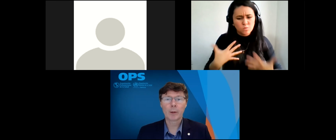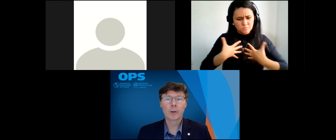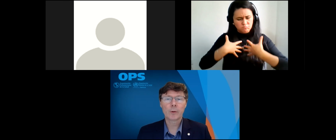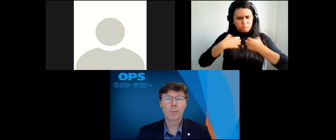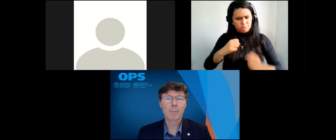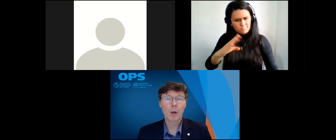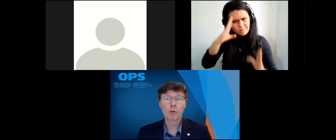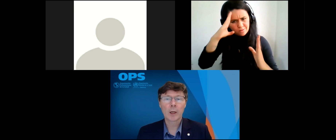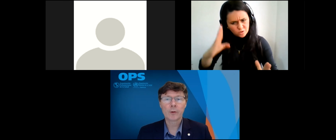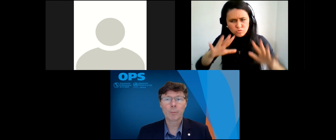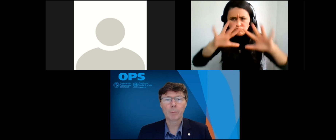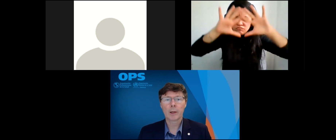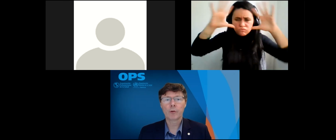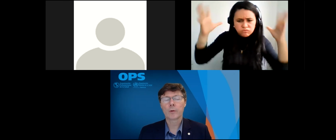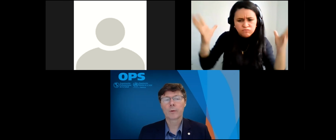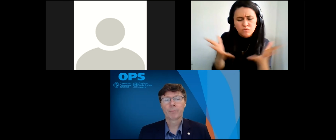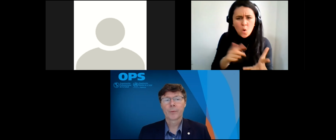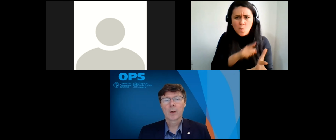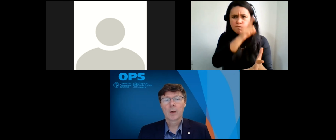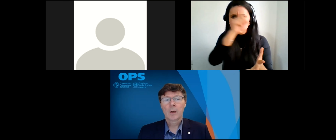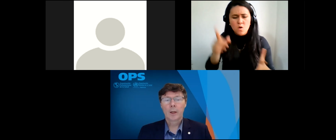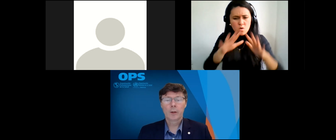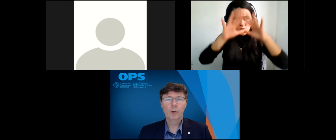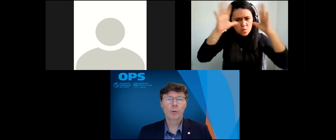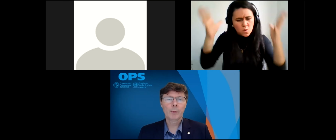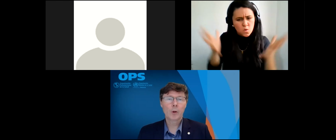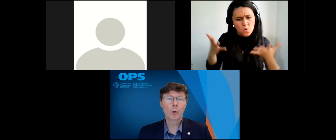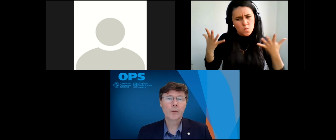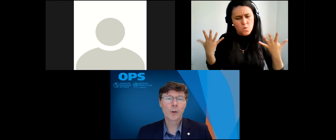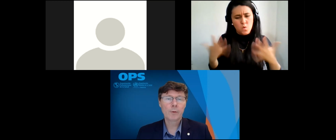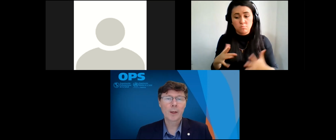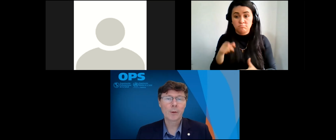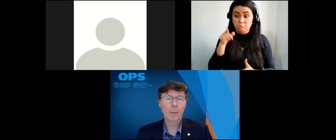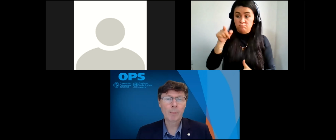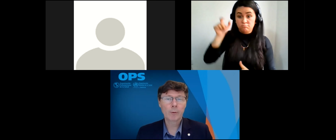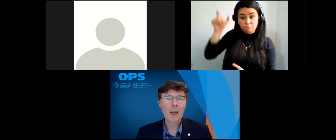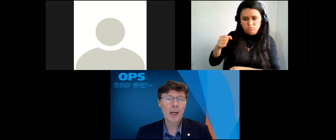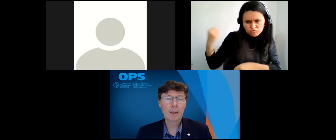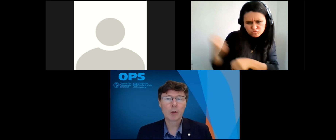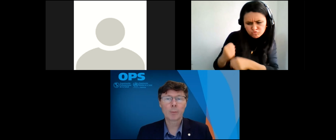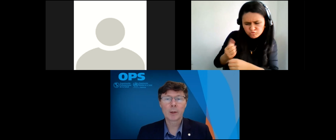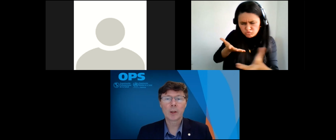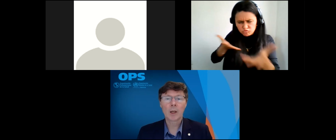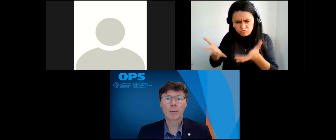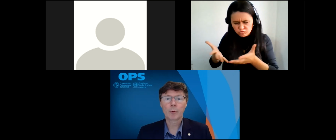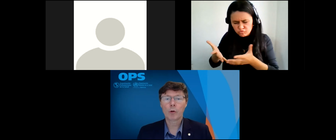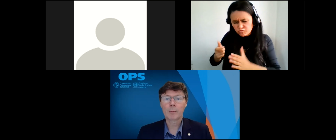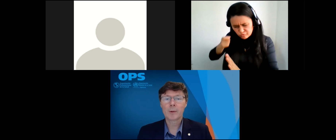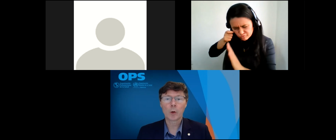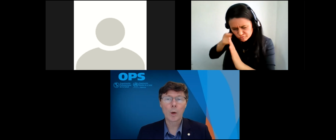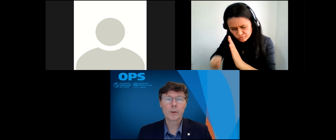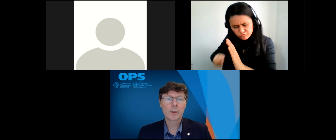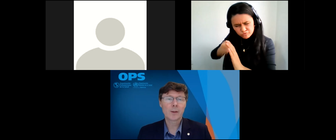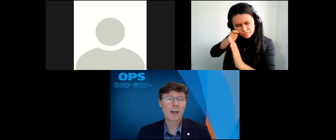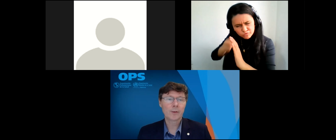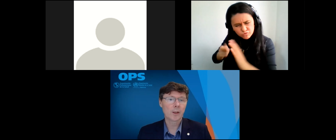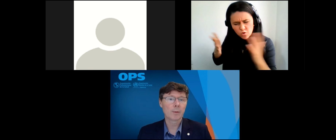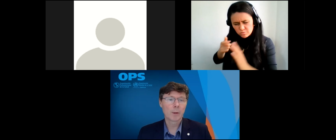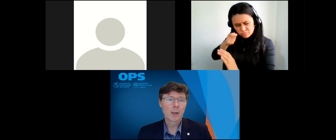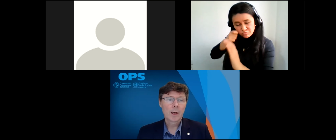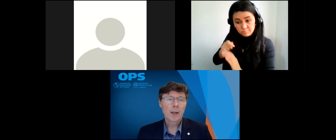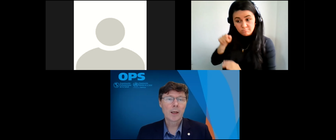universal y realiza trabajo en sistemas de investigación. Además, la señora